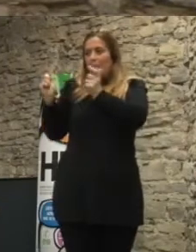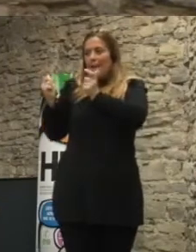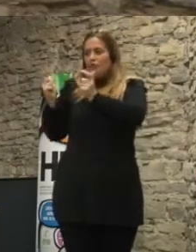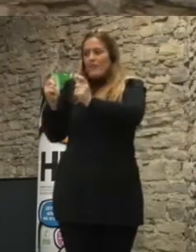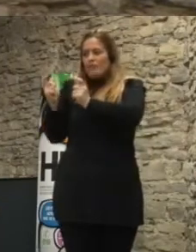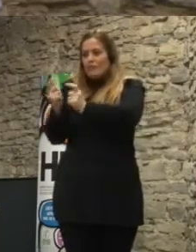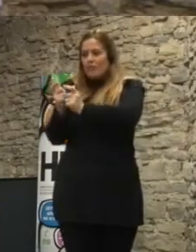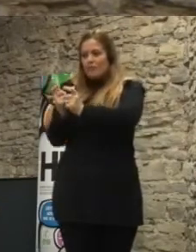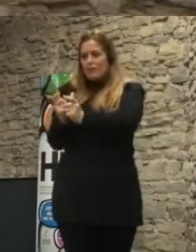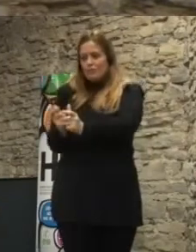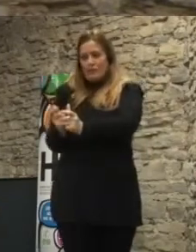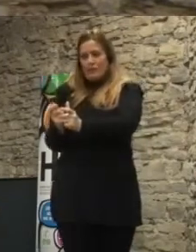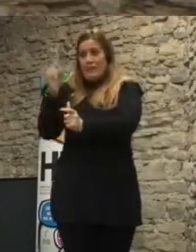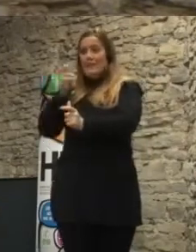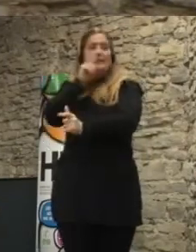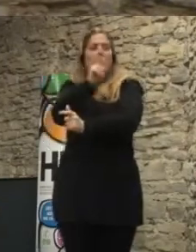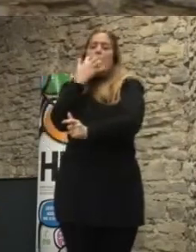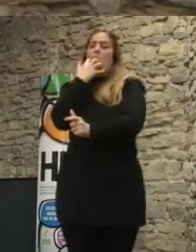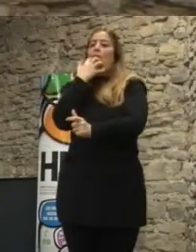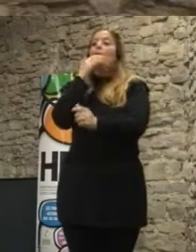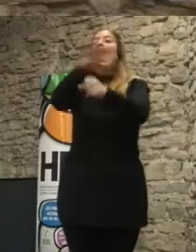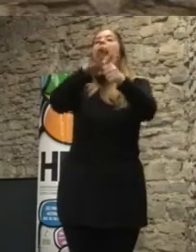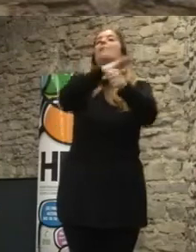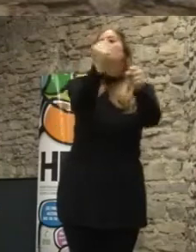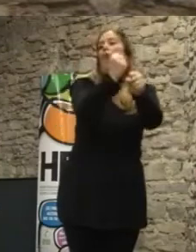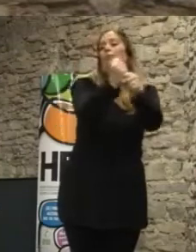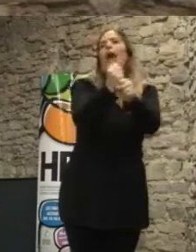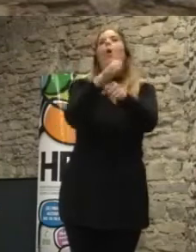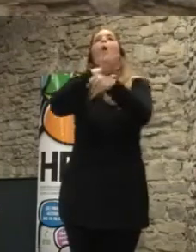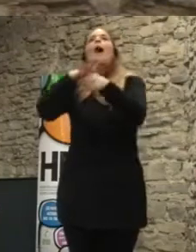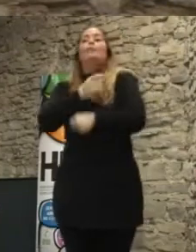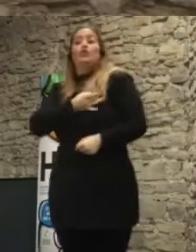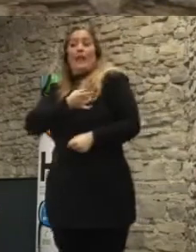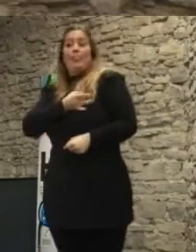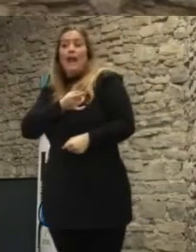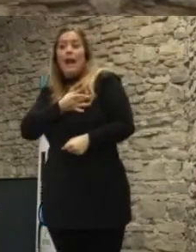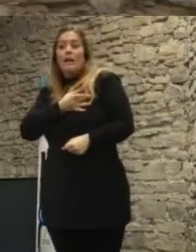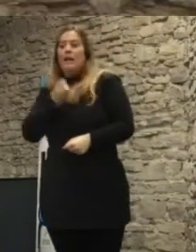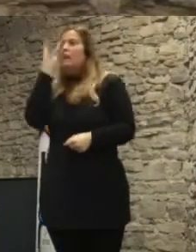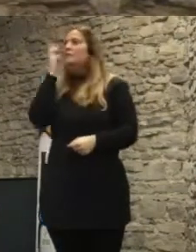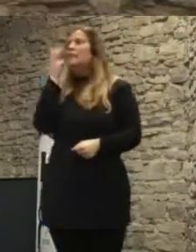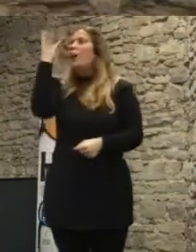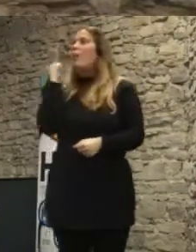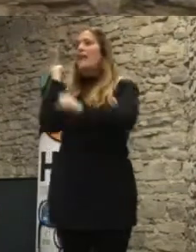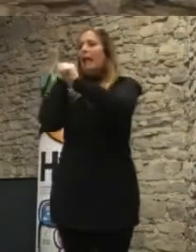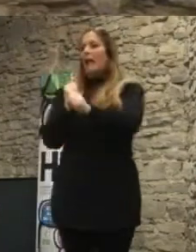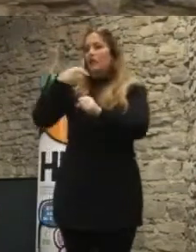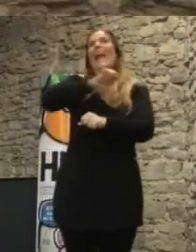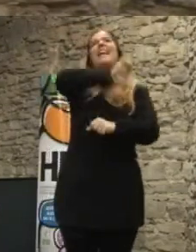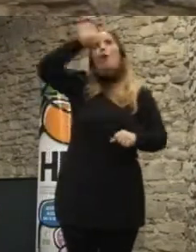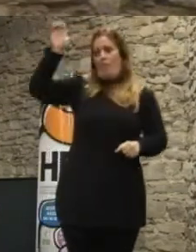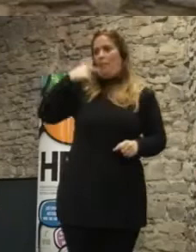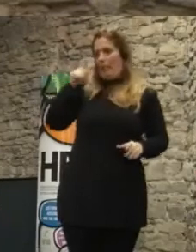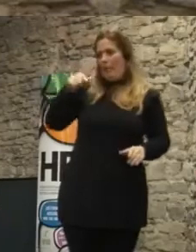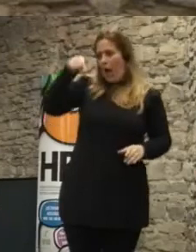Si miramos, esto se ve muy claramente en el mundo del trabajo, en el mundo sindical. Hemos pasado en 30 o 40 años en Europa, ya no digo aquí, en